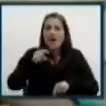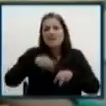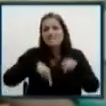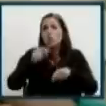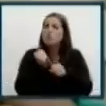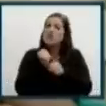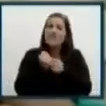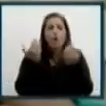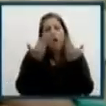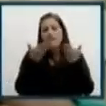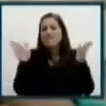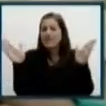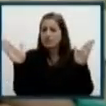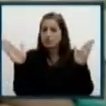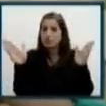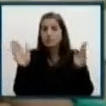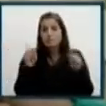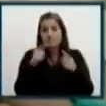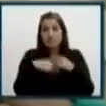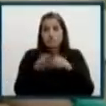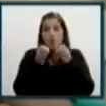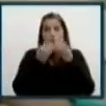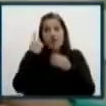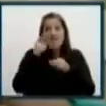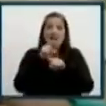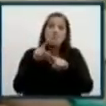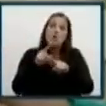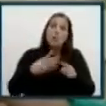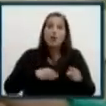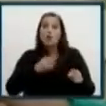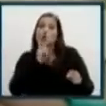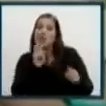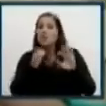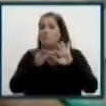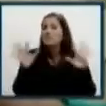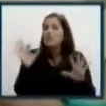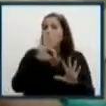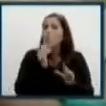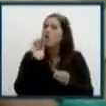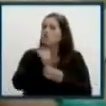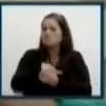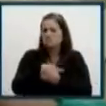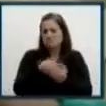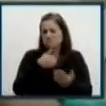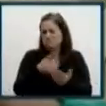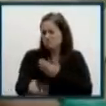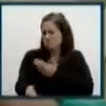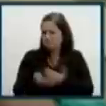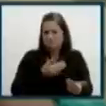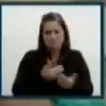¿no? A nadie le vamos a preguntar ante una buena idea o ante una necesidad si es blanco, colorado, independiente o de la